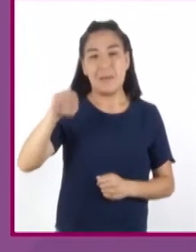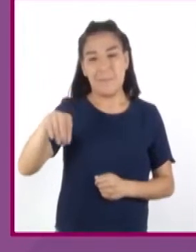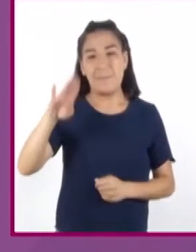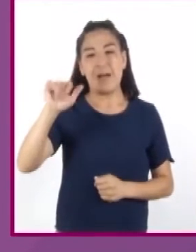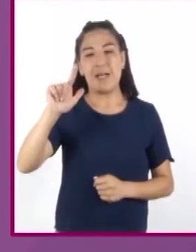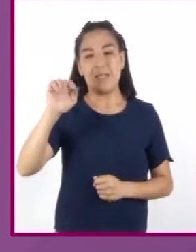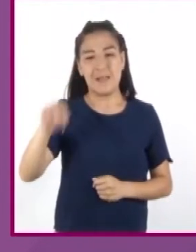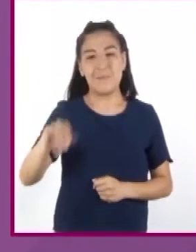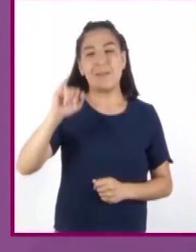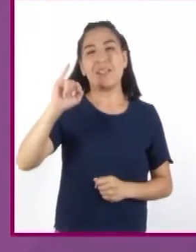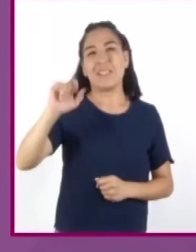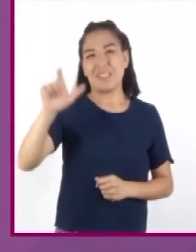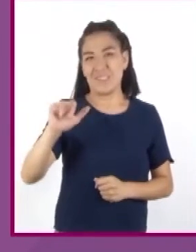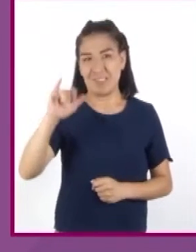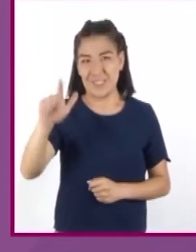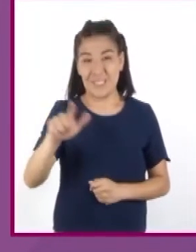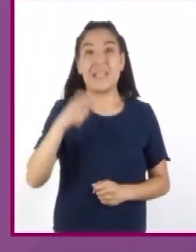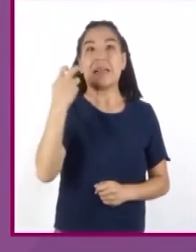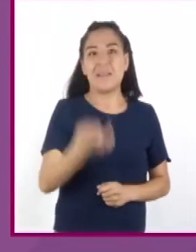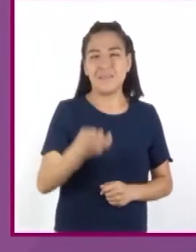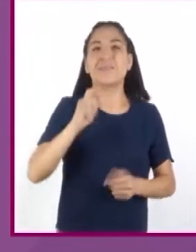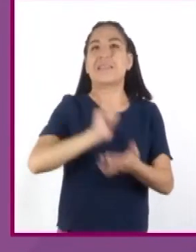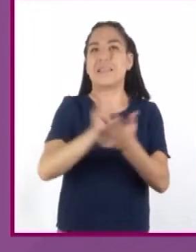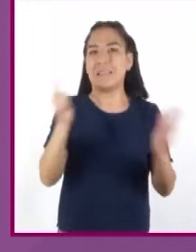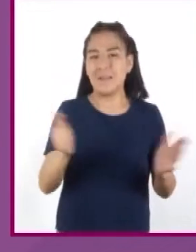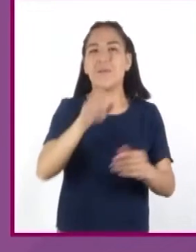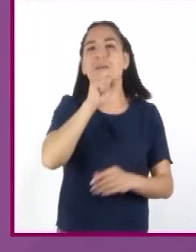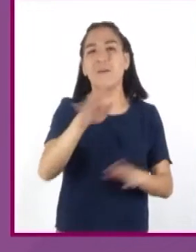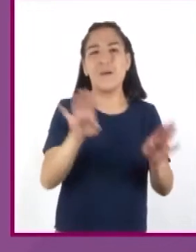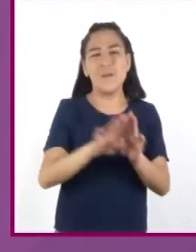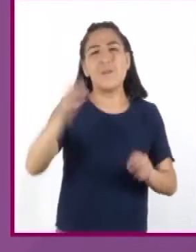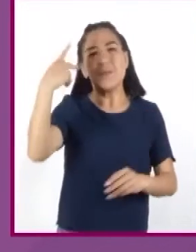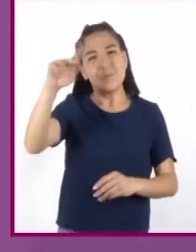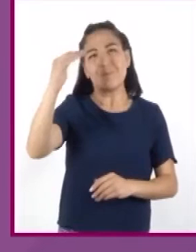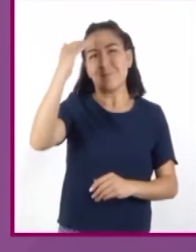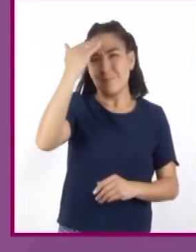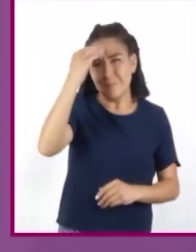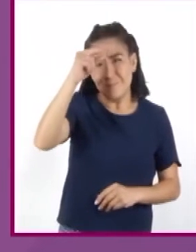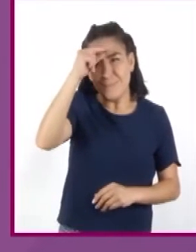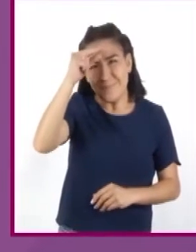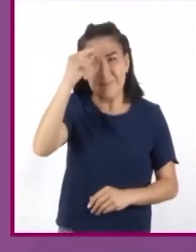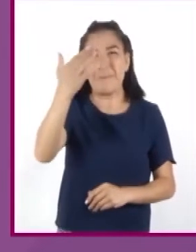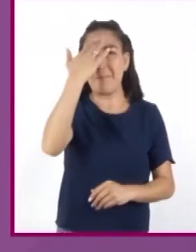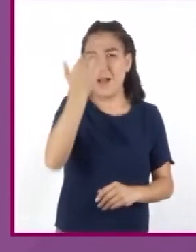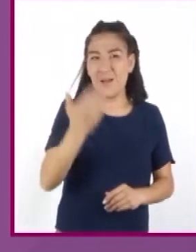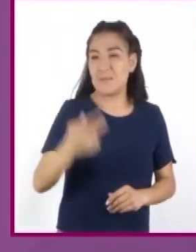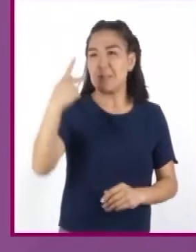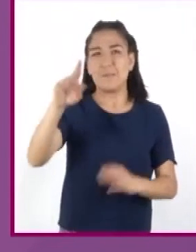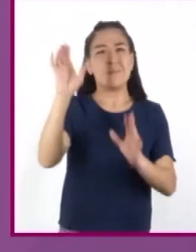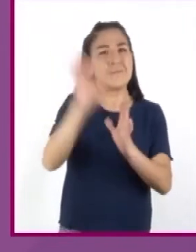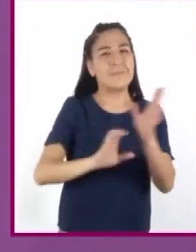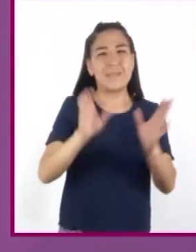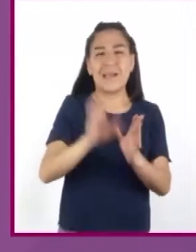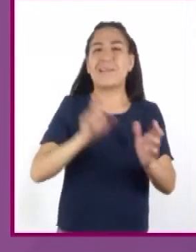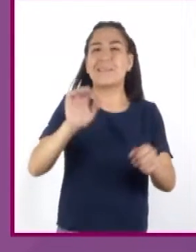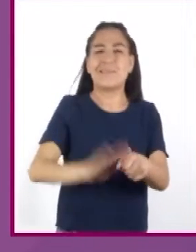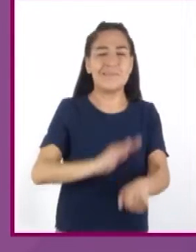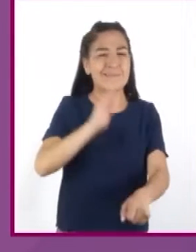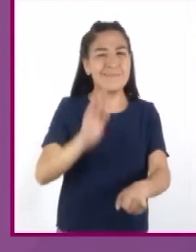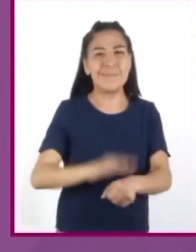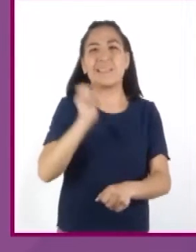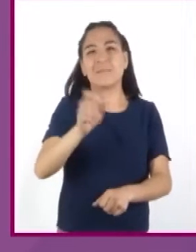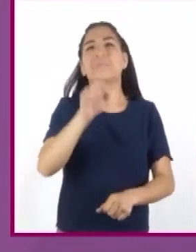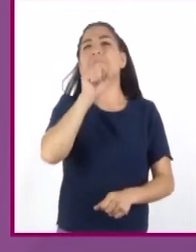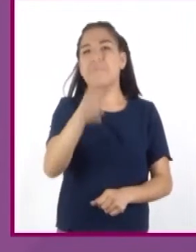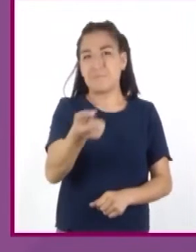Xil, del cual hay mucho que aprender sobre el pensamiento maya, sobre sus calendarios que eran muy precisos y sobre su